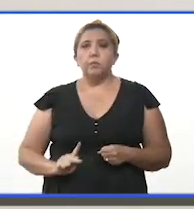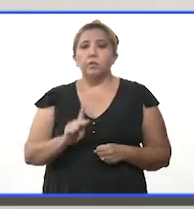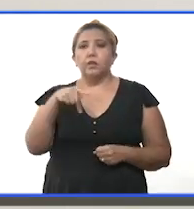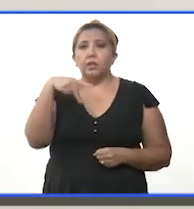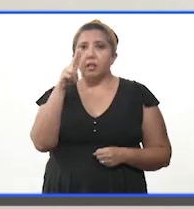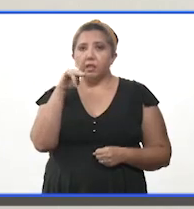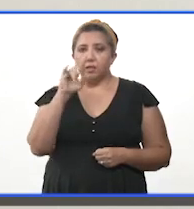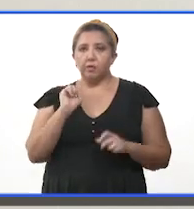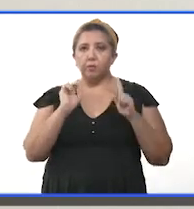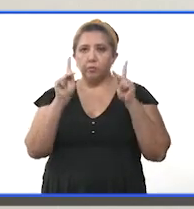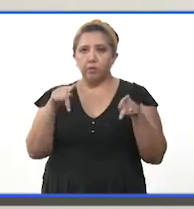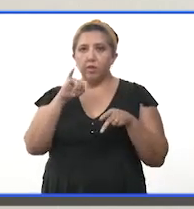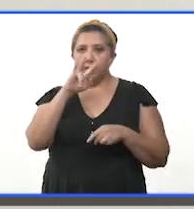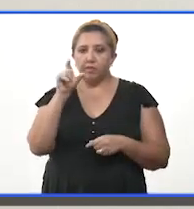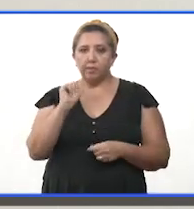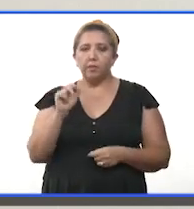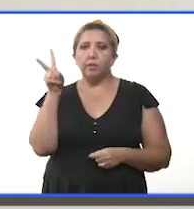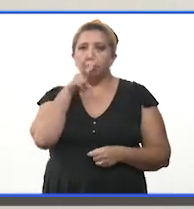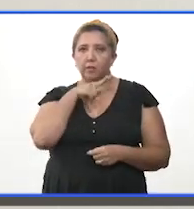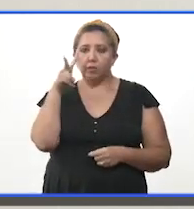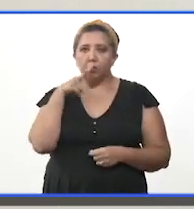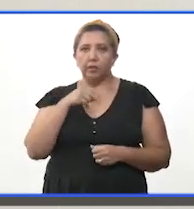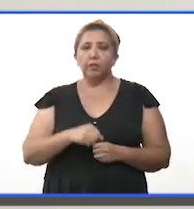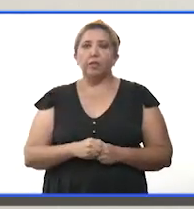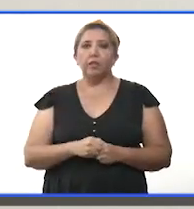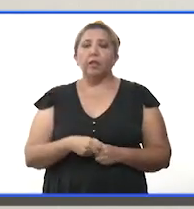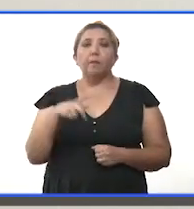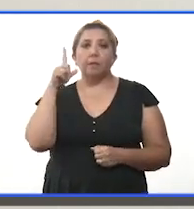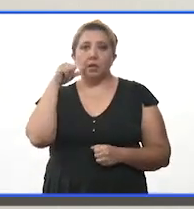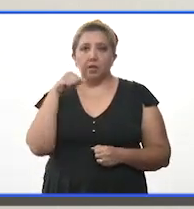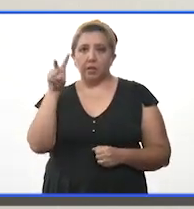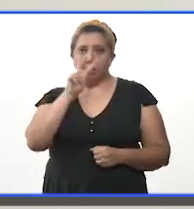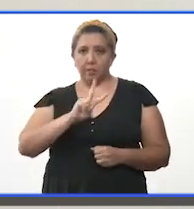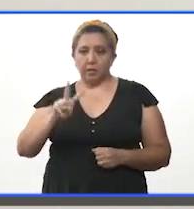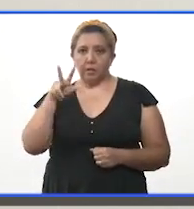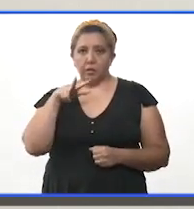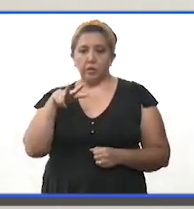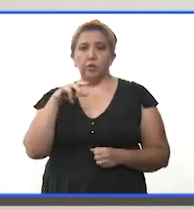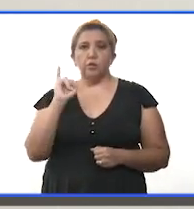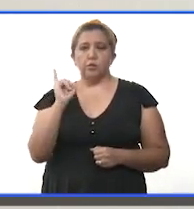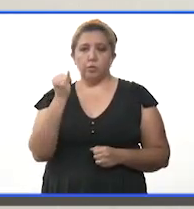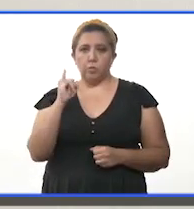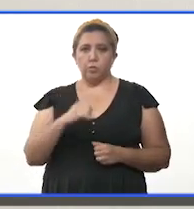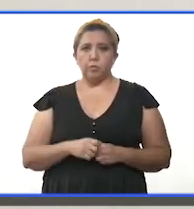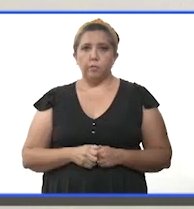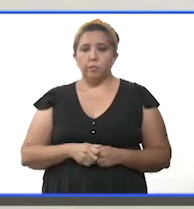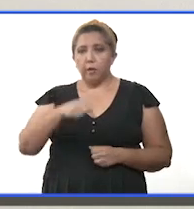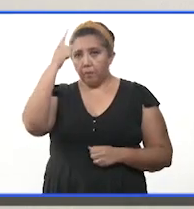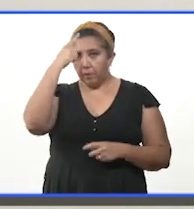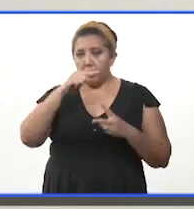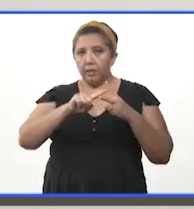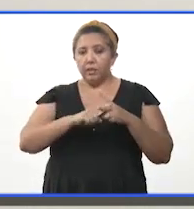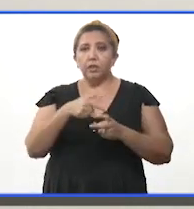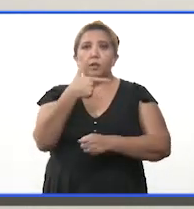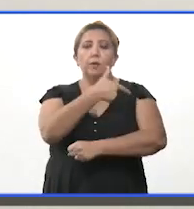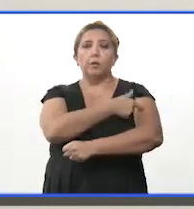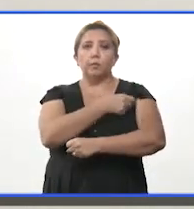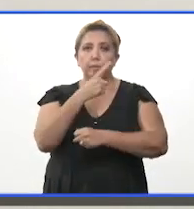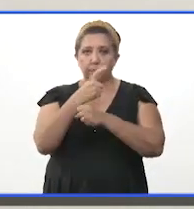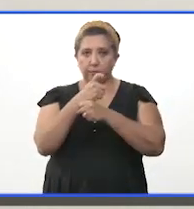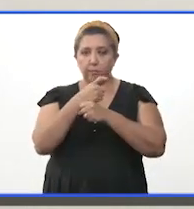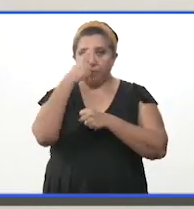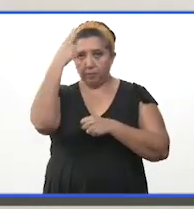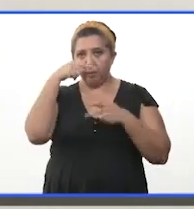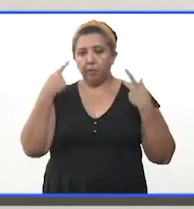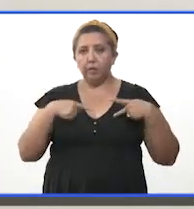de Canacín, Progreso, Tizimín y Valladolid, a partir de mañana viernes 18 de junio. Para iniciar con la aplicación de la primera